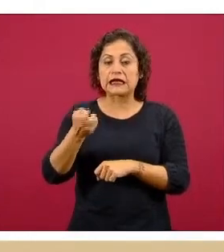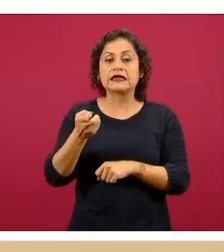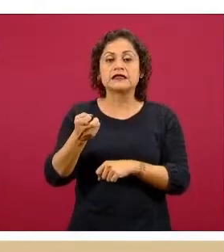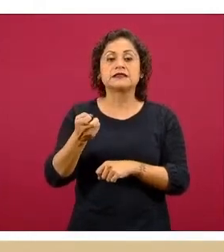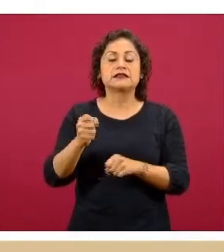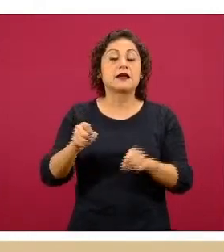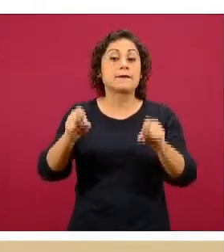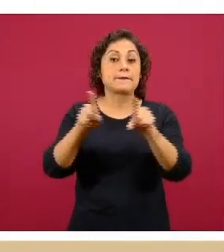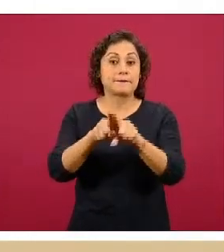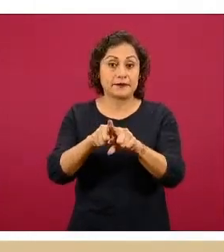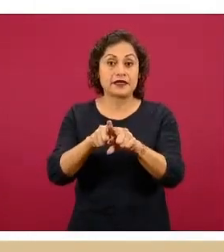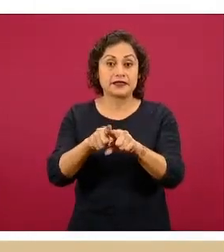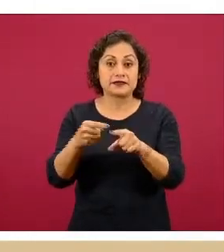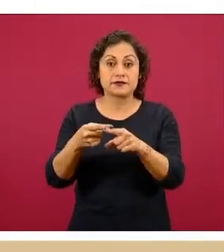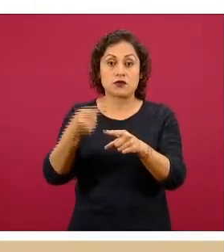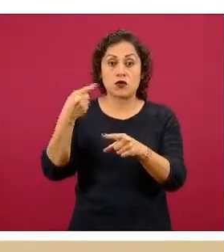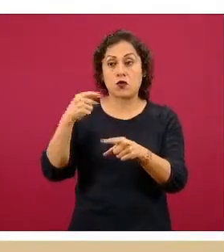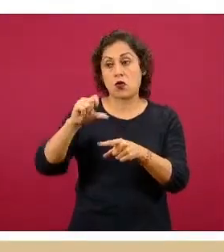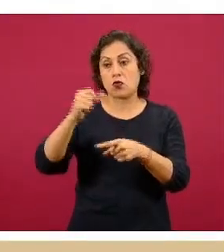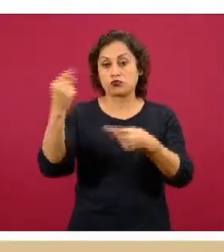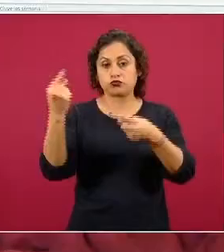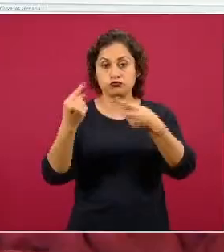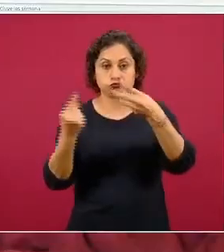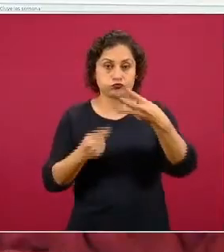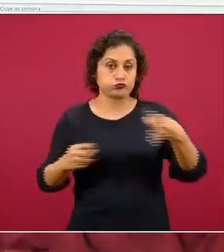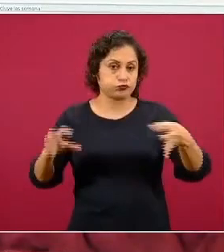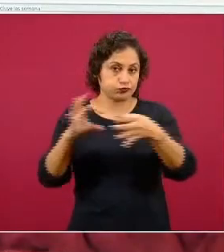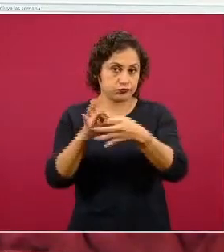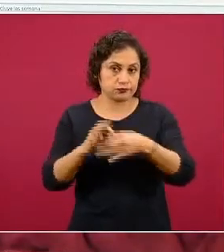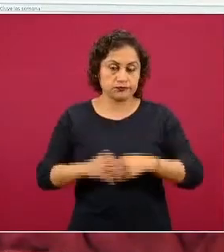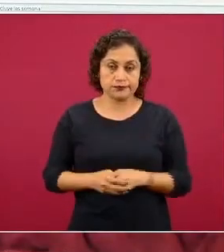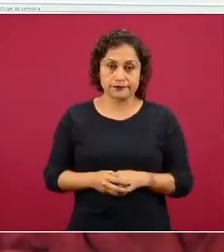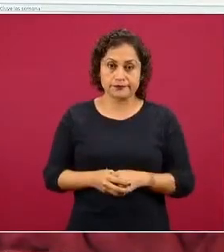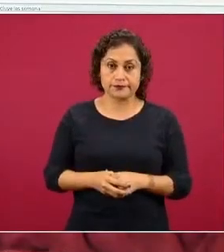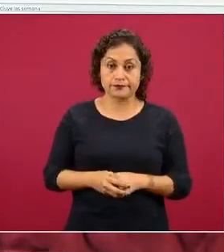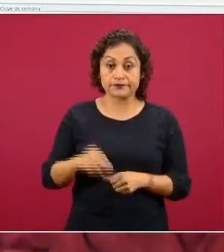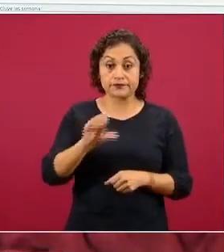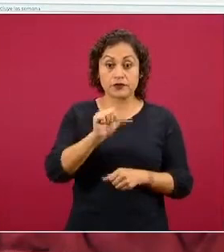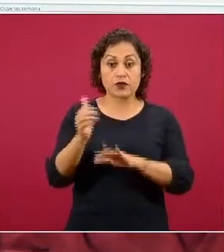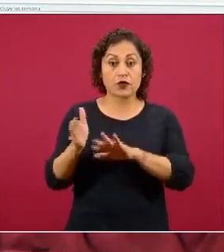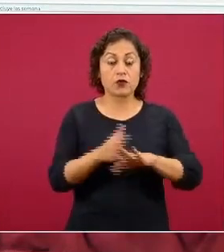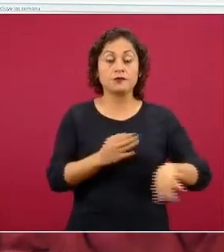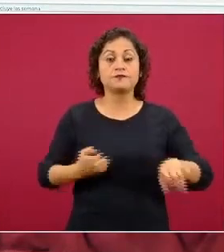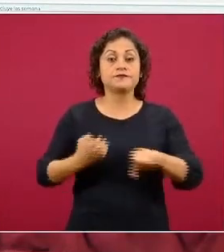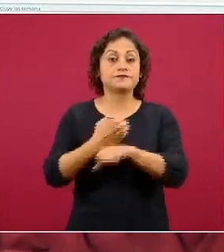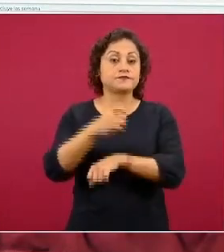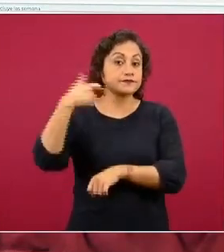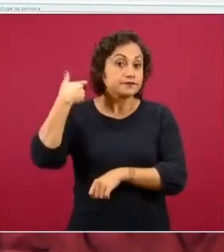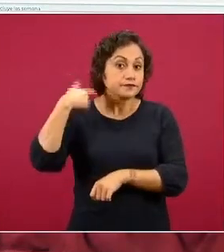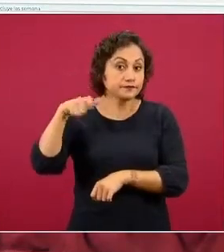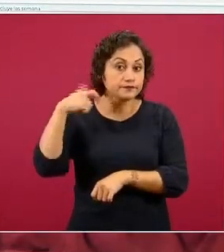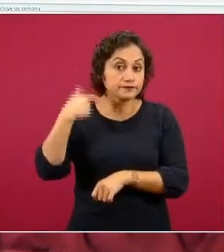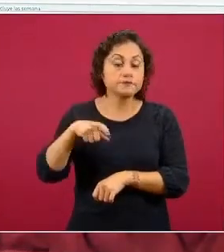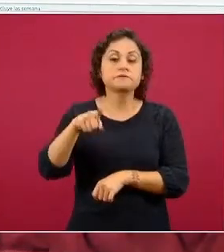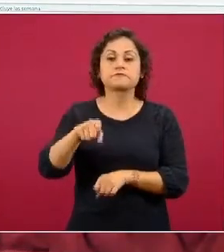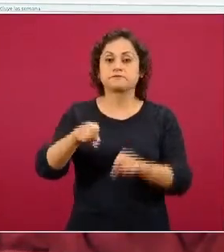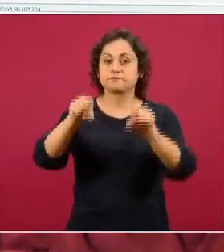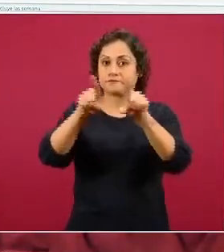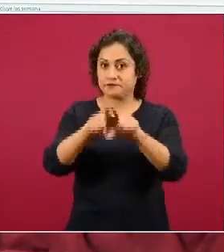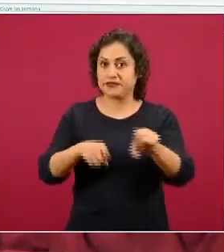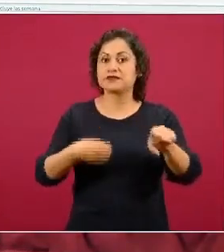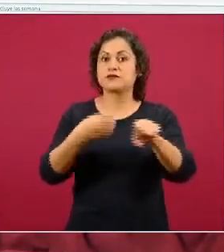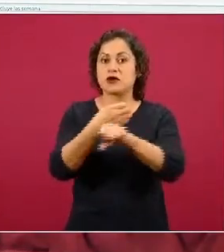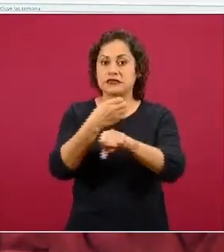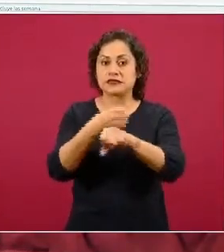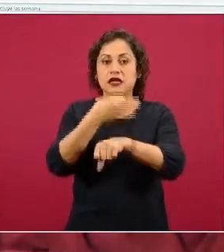a lo que se ha comportado en los otros indicadores. La siguiente. El estado de Querétaro, que también ha sido de los estados que han estado